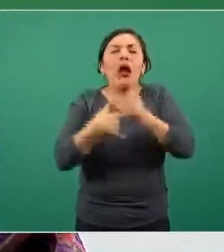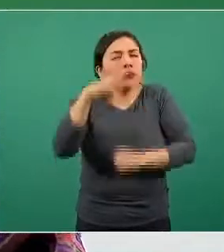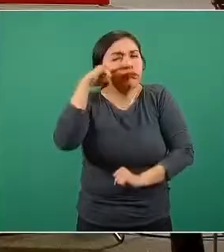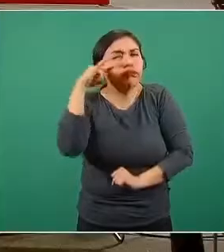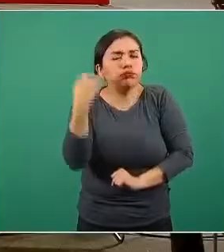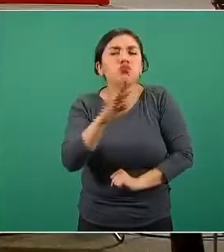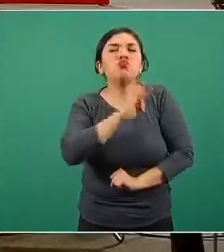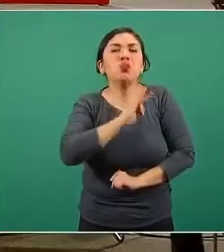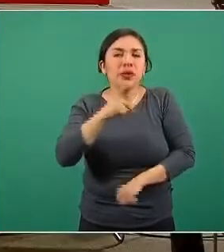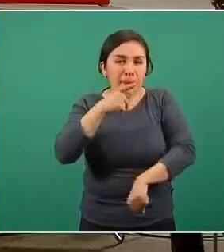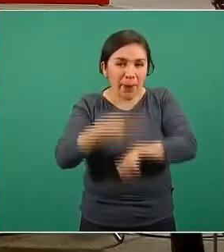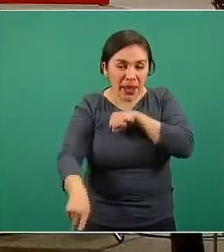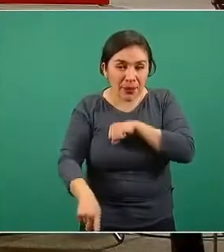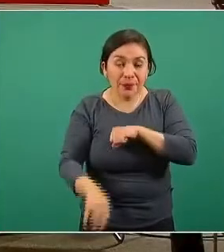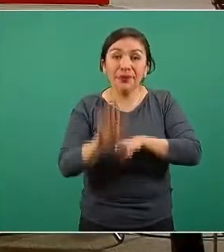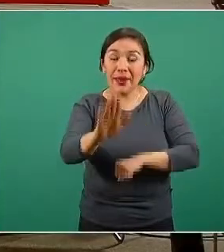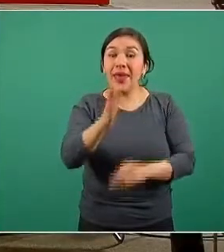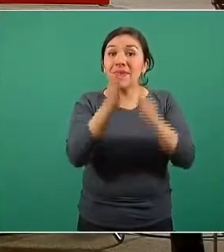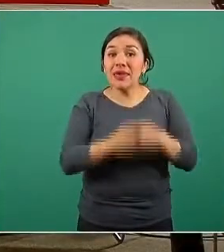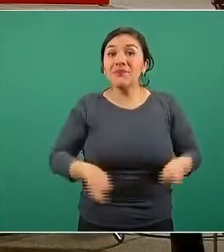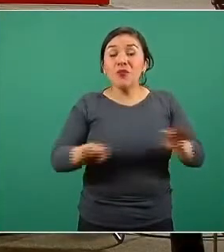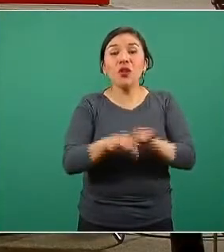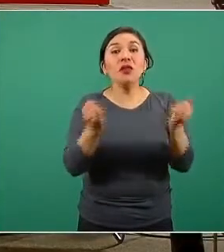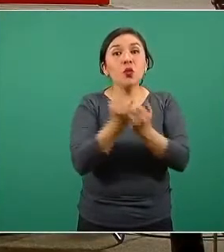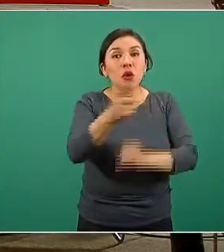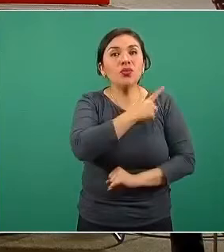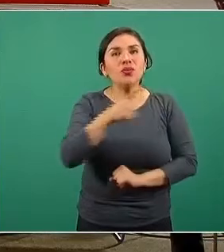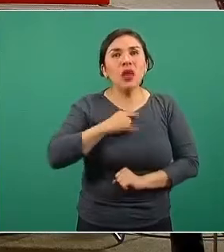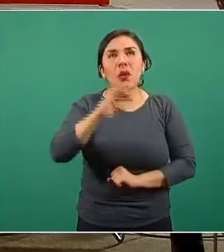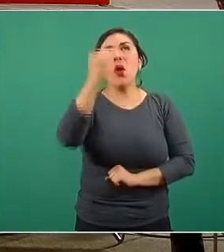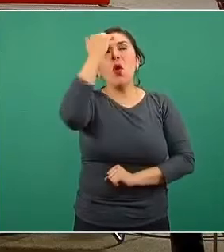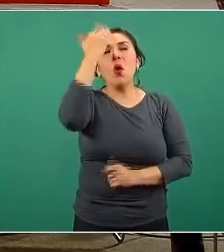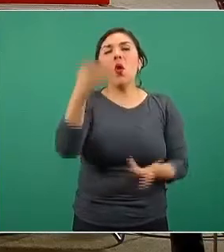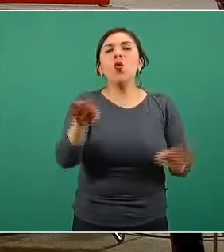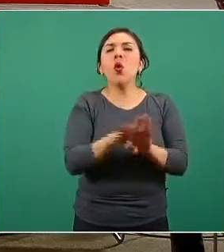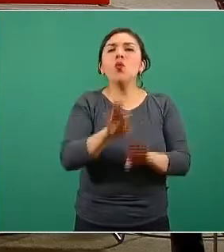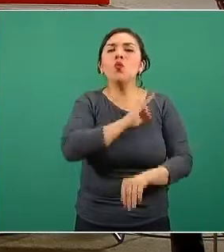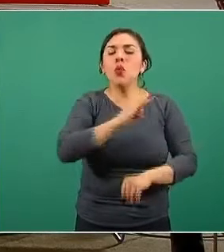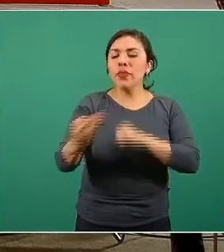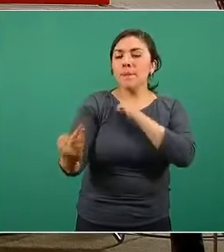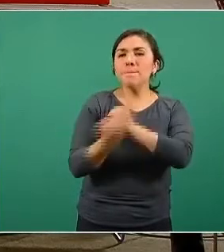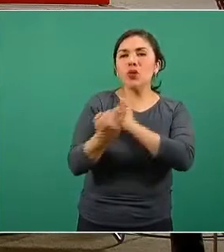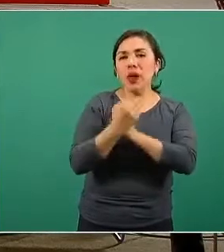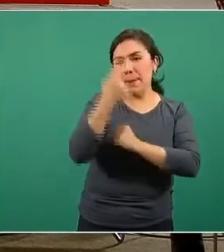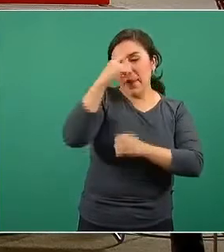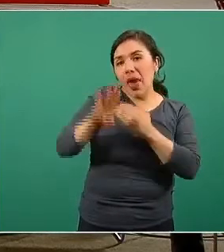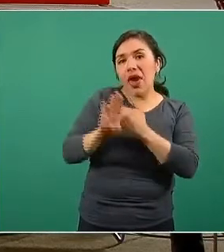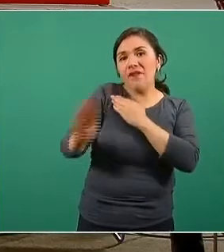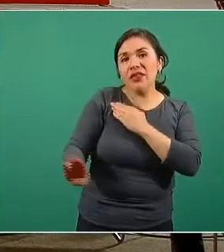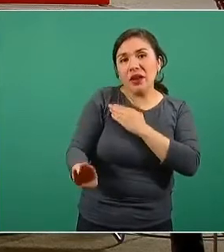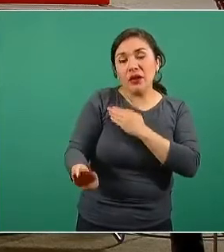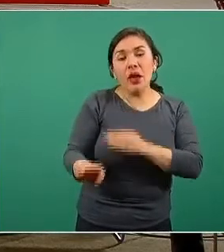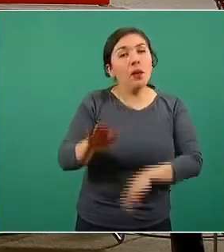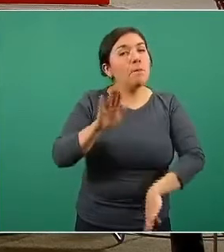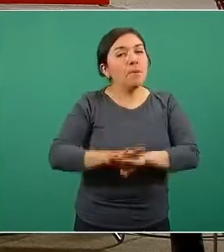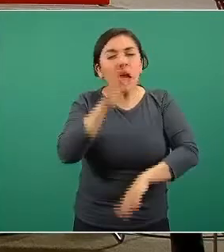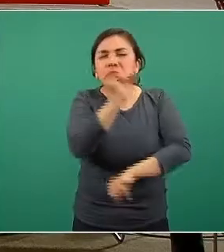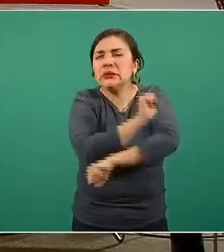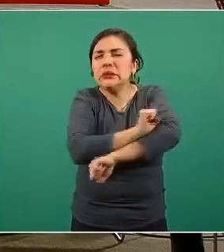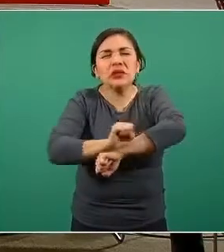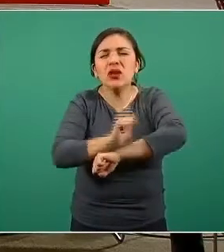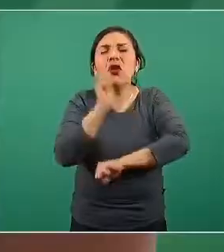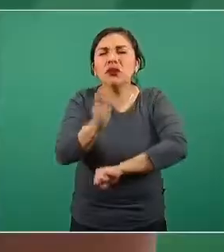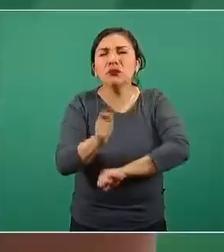riesgo. Ahora, lo importante es que también conozcamos cómo protegernos y cómo evitarlo. Y las medidas más